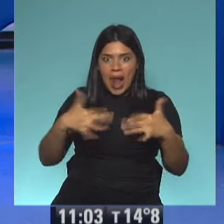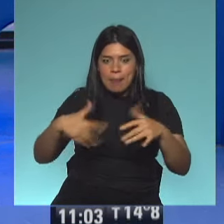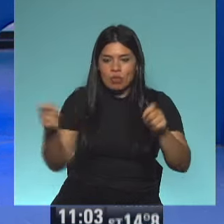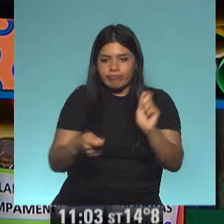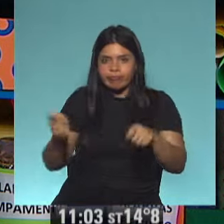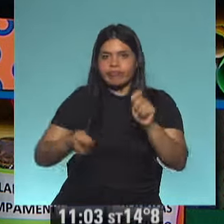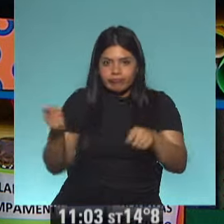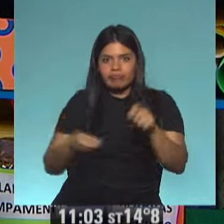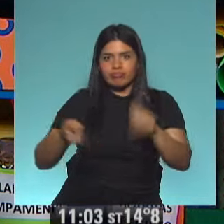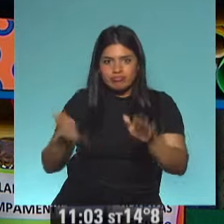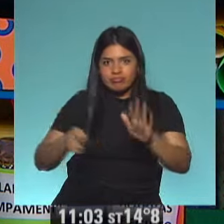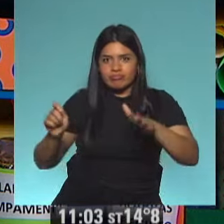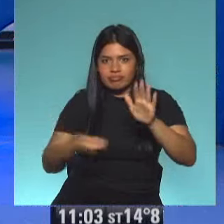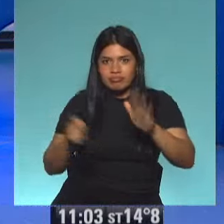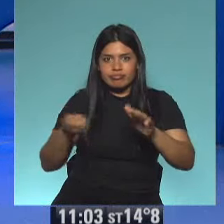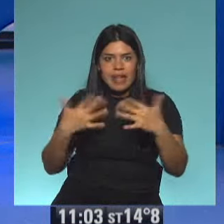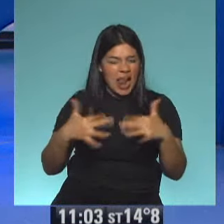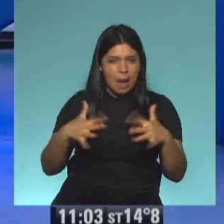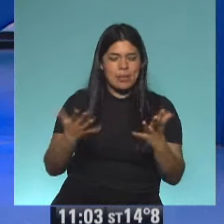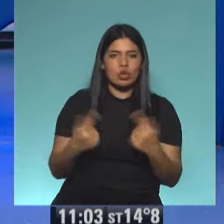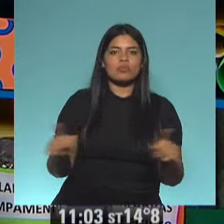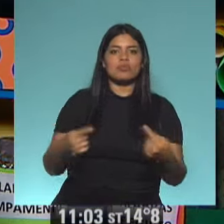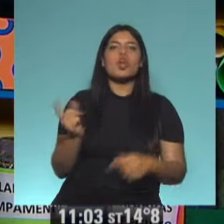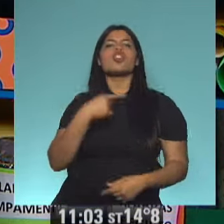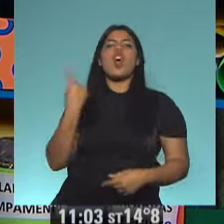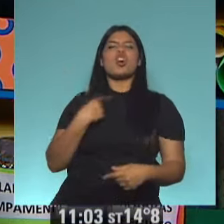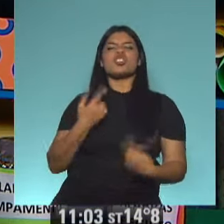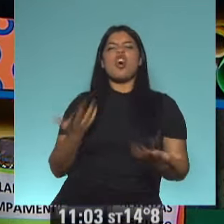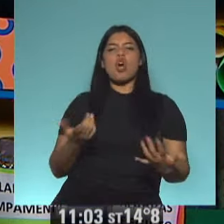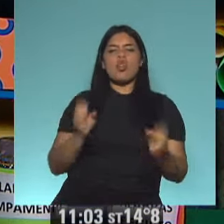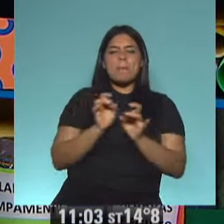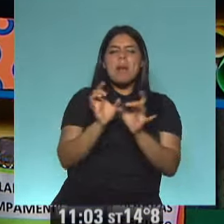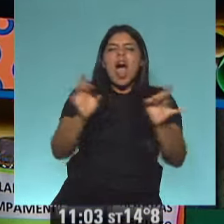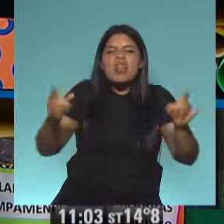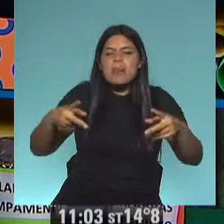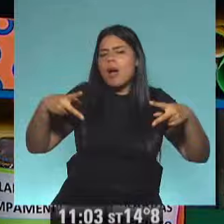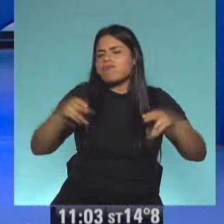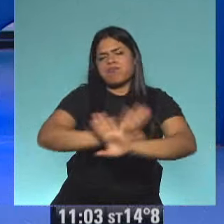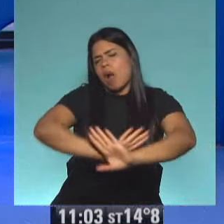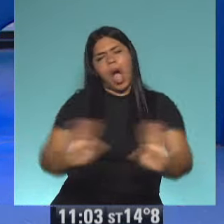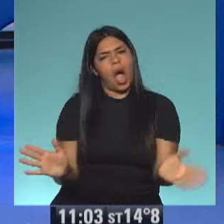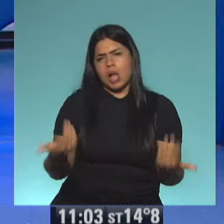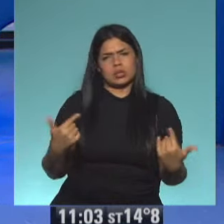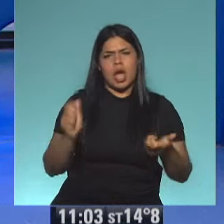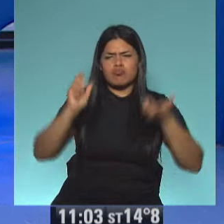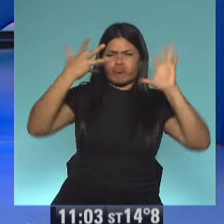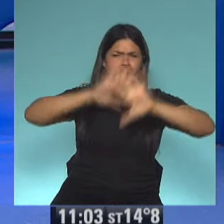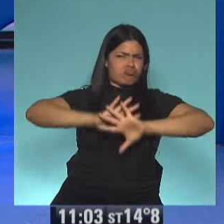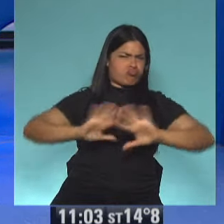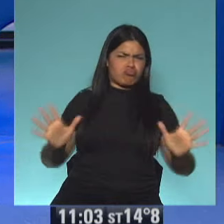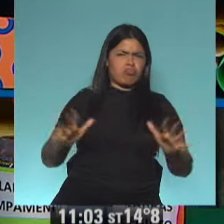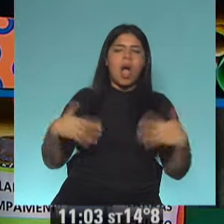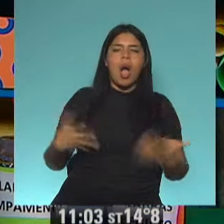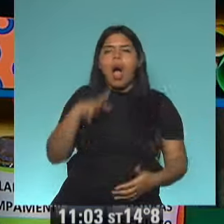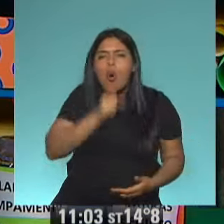Tiene otra música, ¿eh? Dice, no queremos más pandemia, no se enoja, pero la